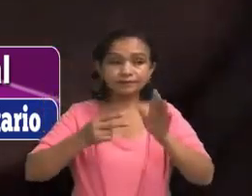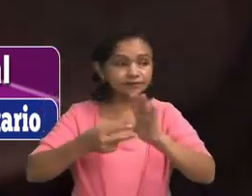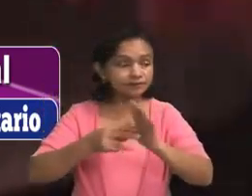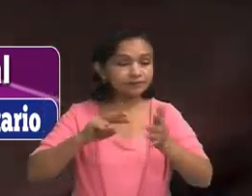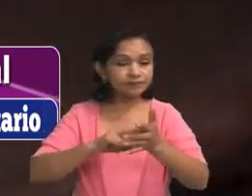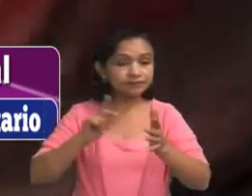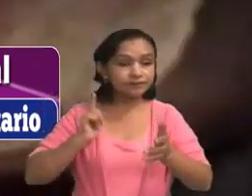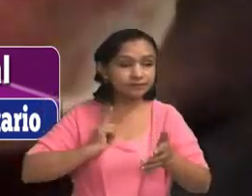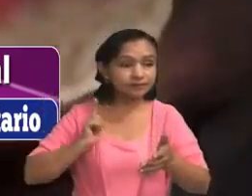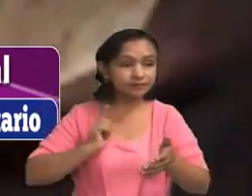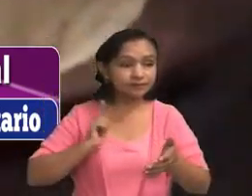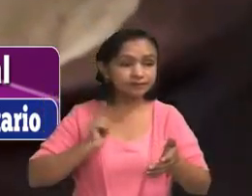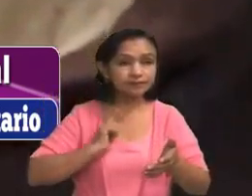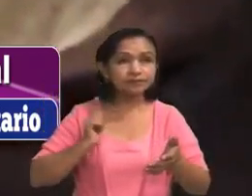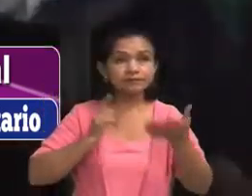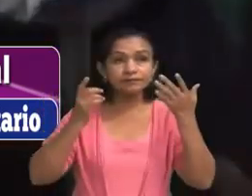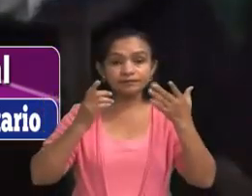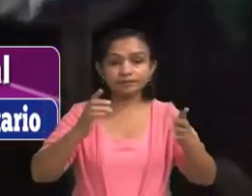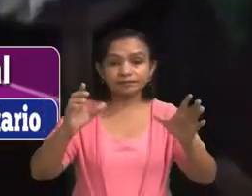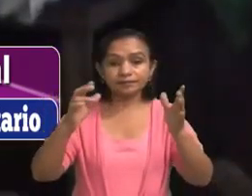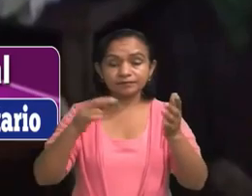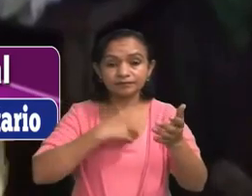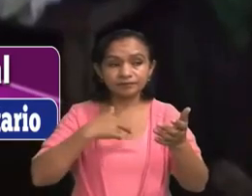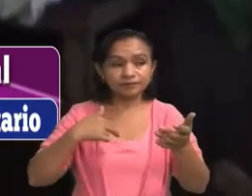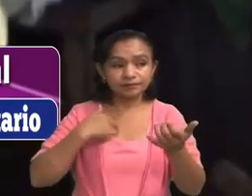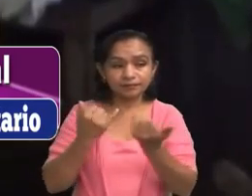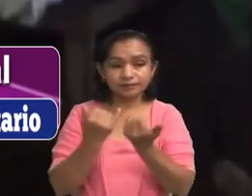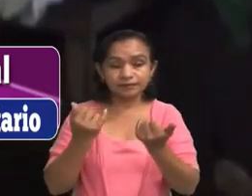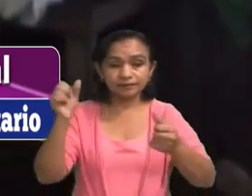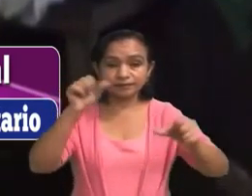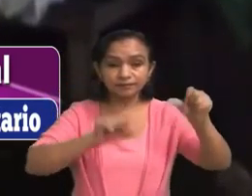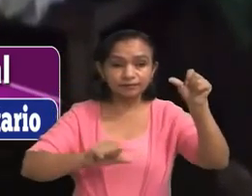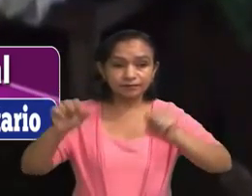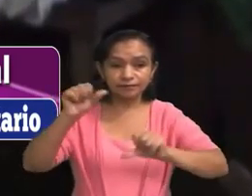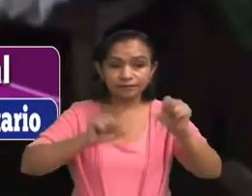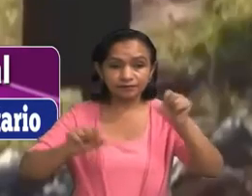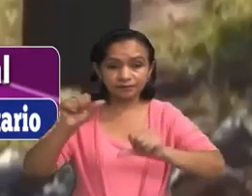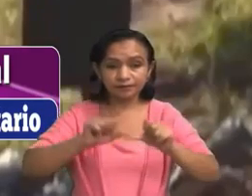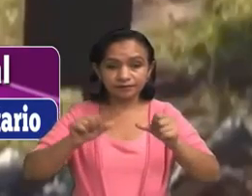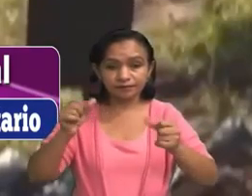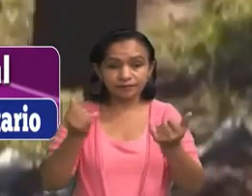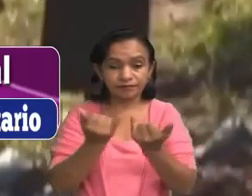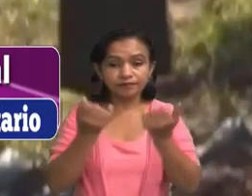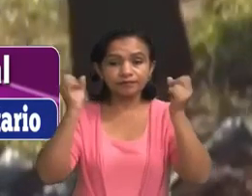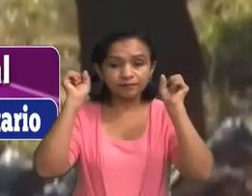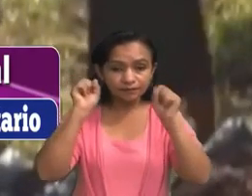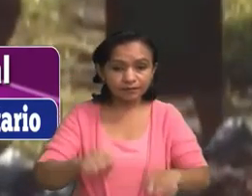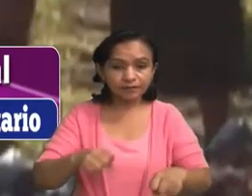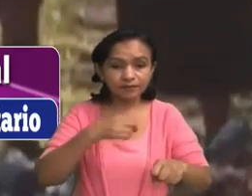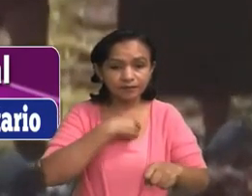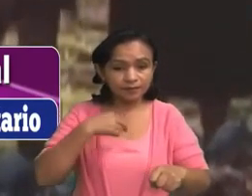también bioinsumos, pues, ¿verdad? No insumos sí, sí. químicos, sino bioinsumos que puedan